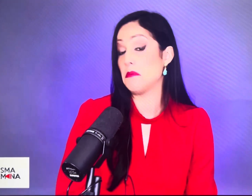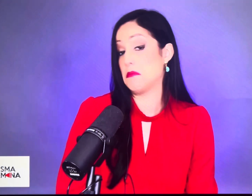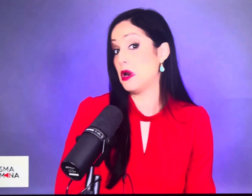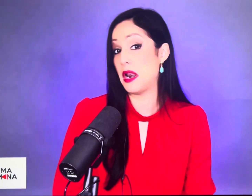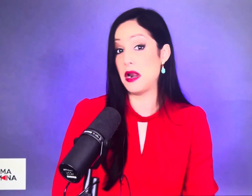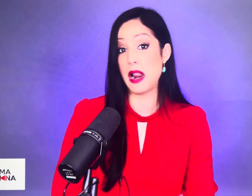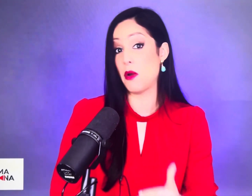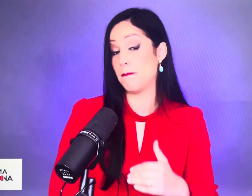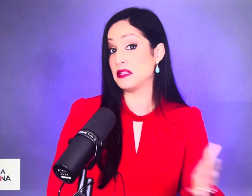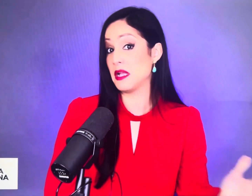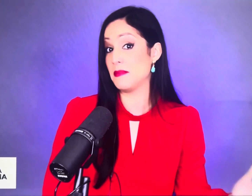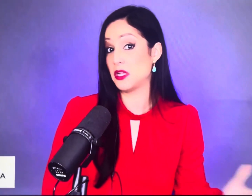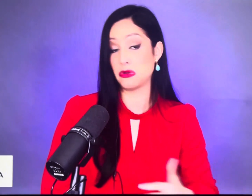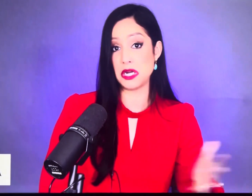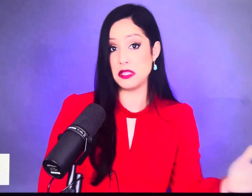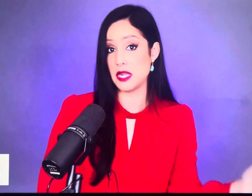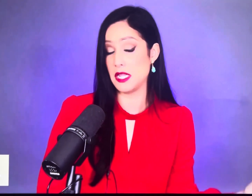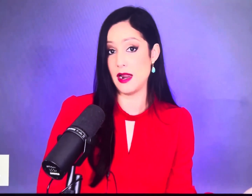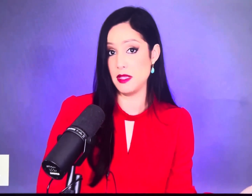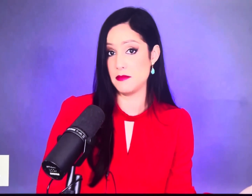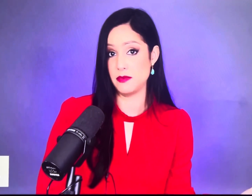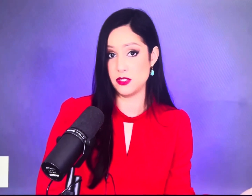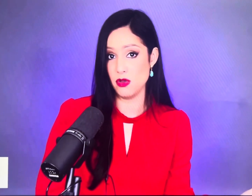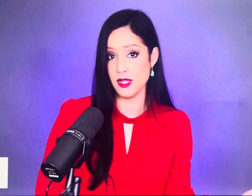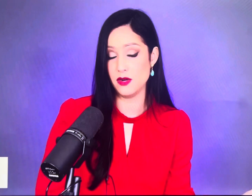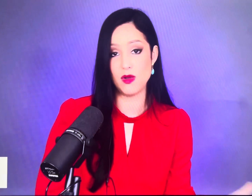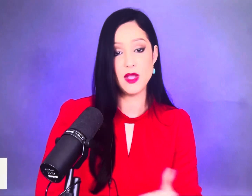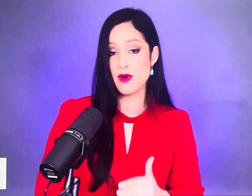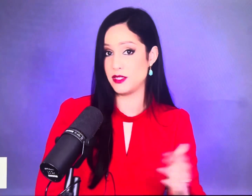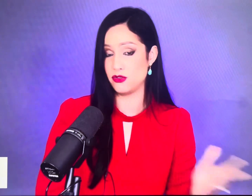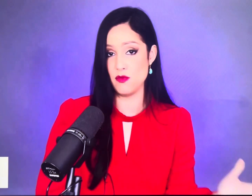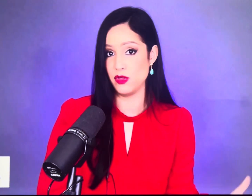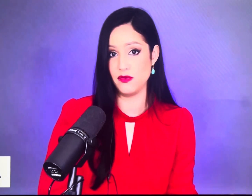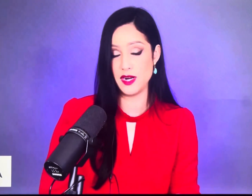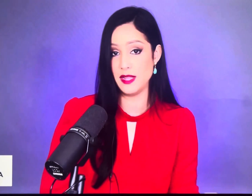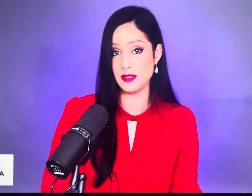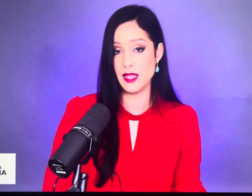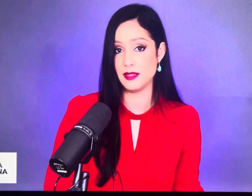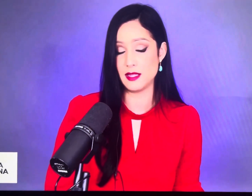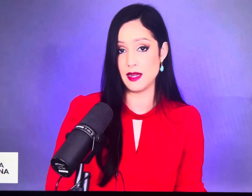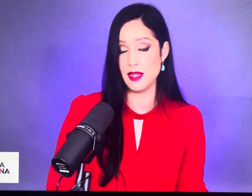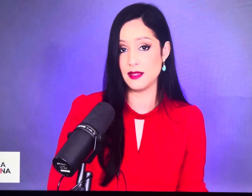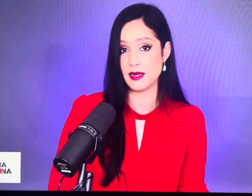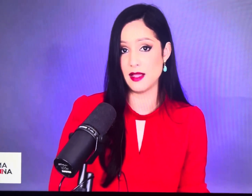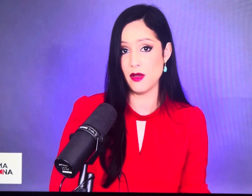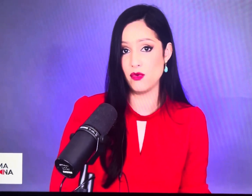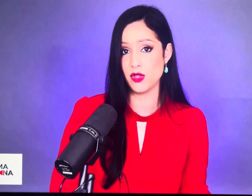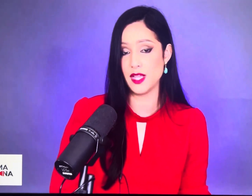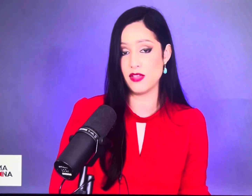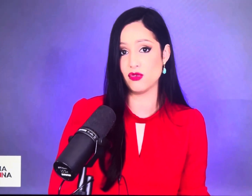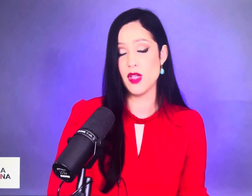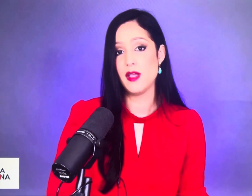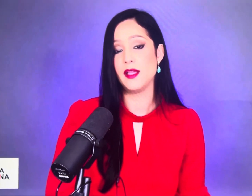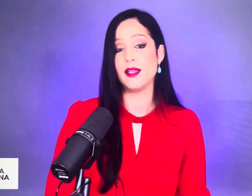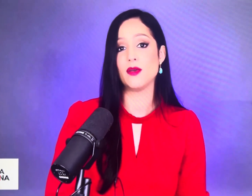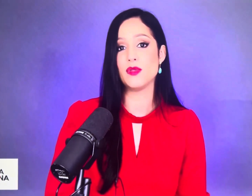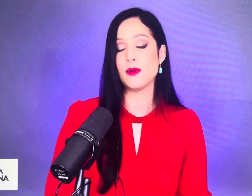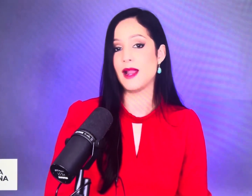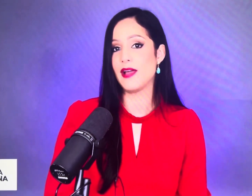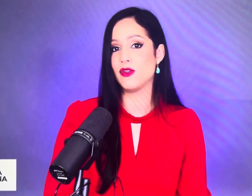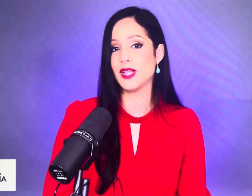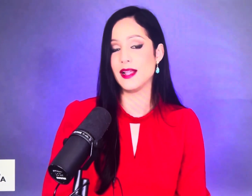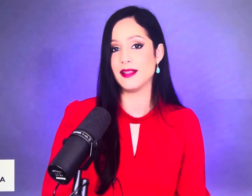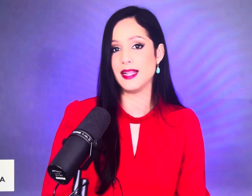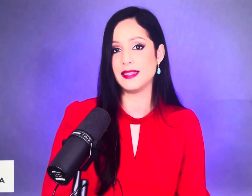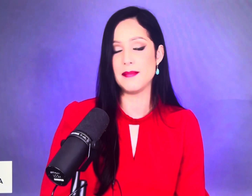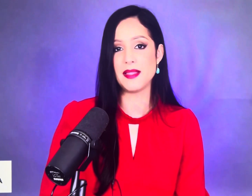haitiano, prácticamente los tres tenían la misma visión, ¿eh? No había una visión muy diferente entre cada uno de ellos. Cuando